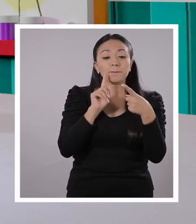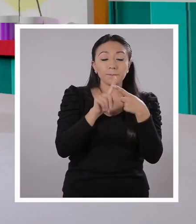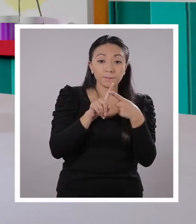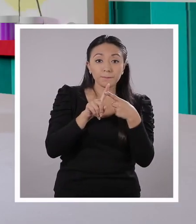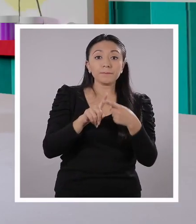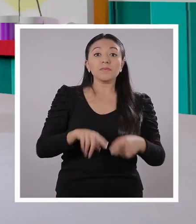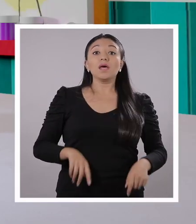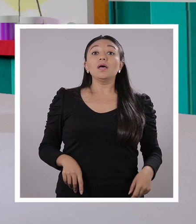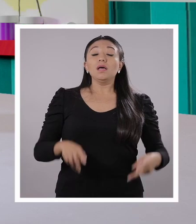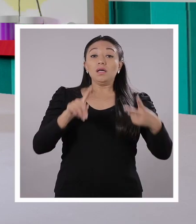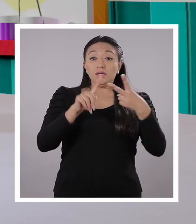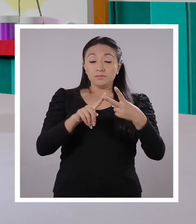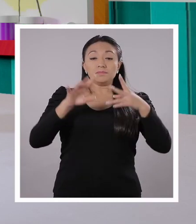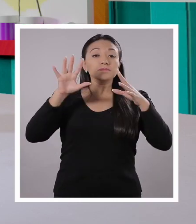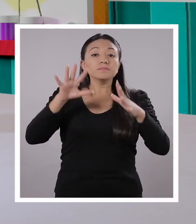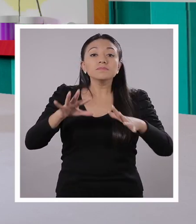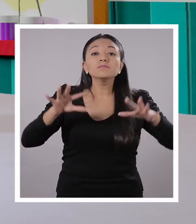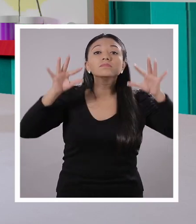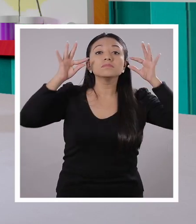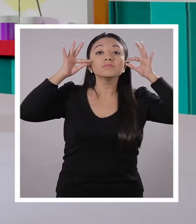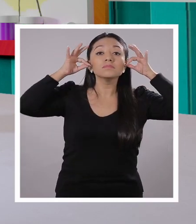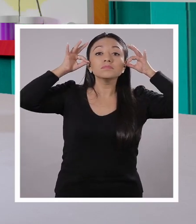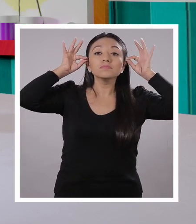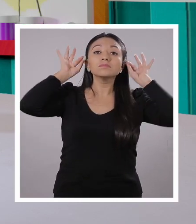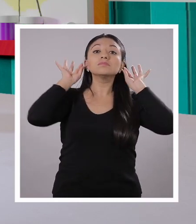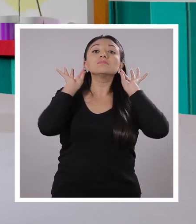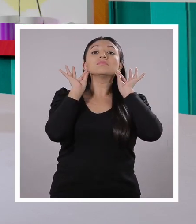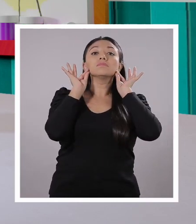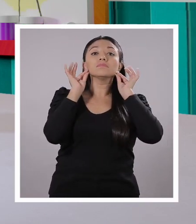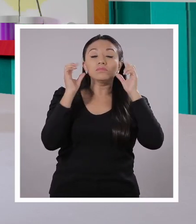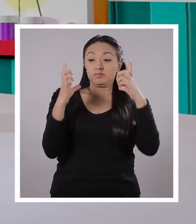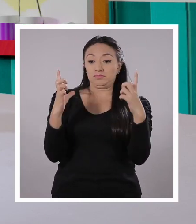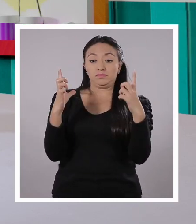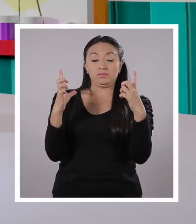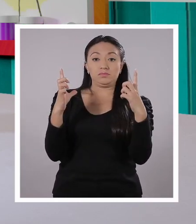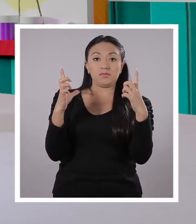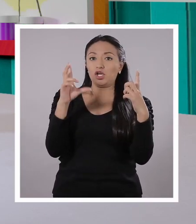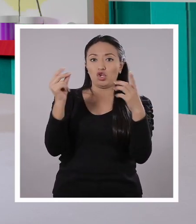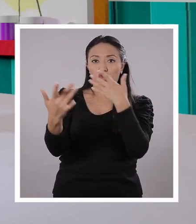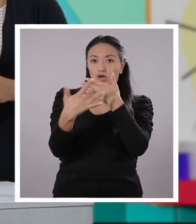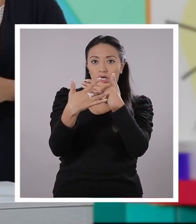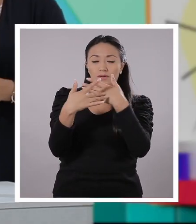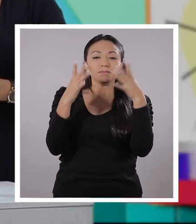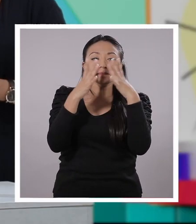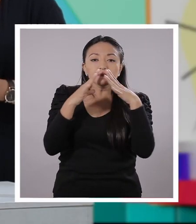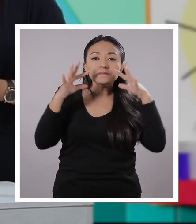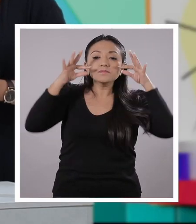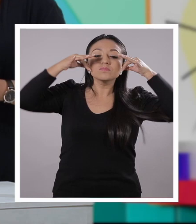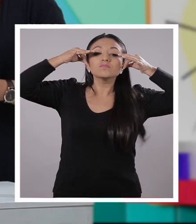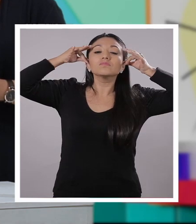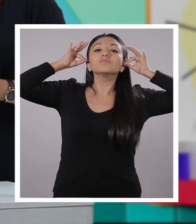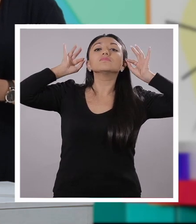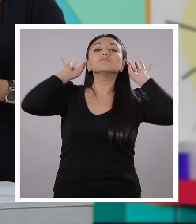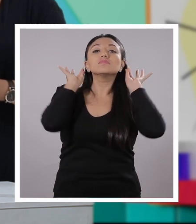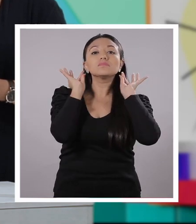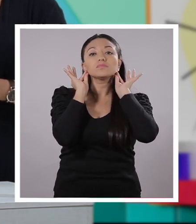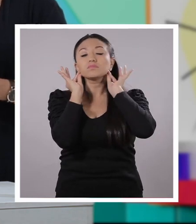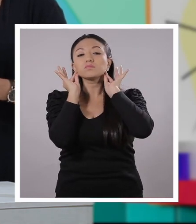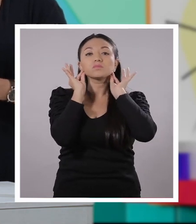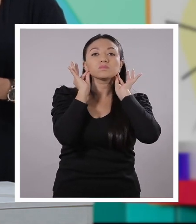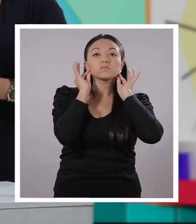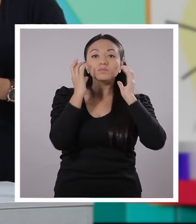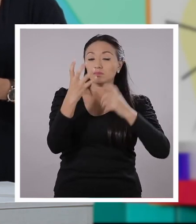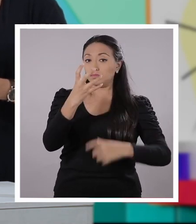Ahora procedemos a ponernos la mascarilla de seguridad. La tomamos por aquí, directo hacia las orejas